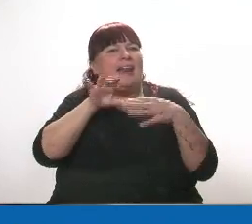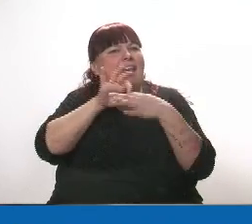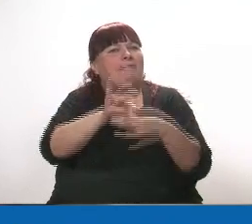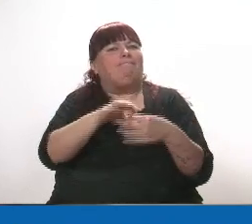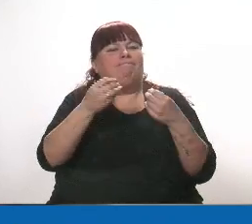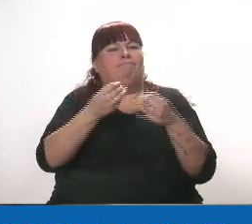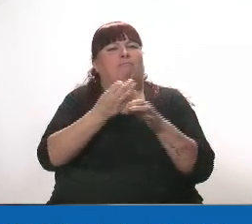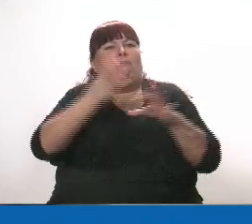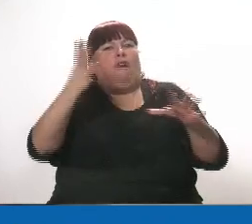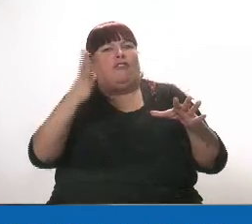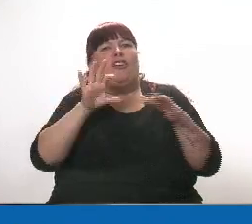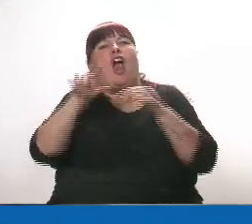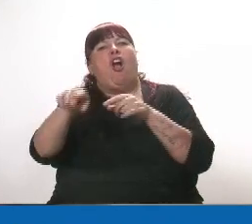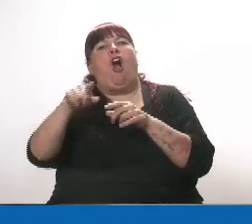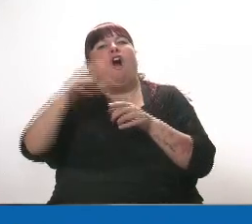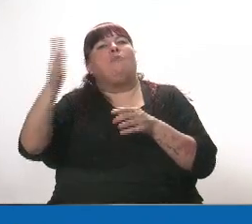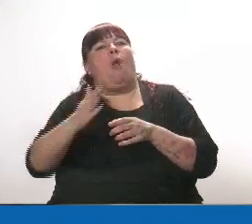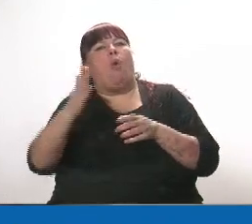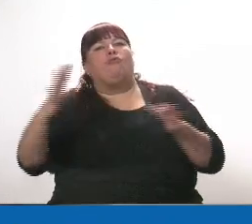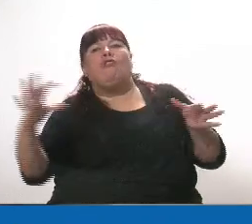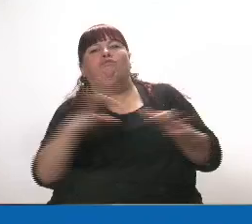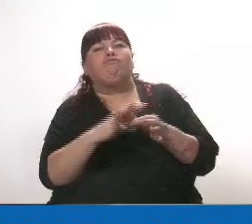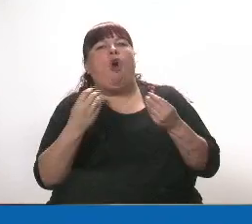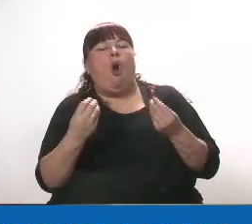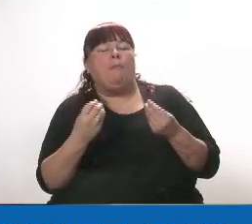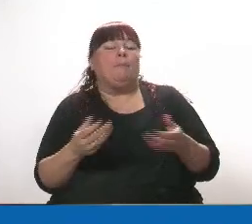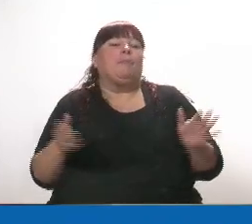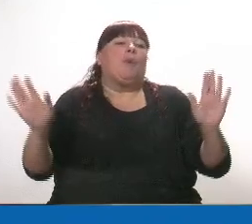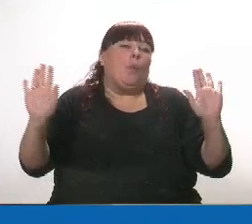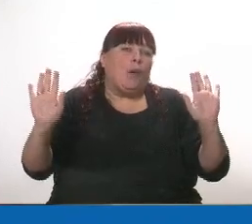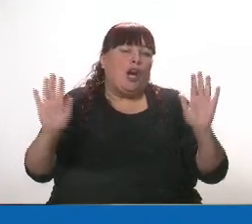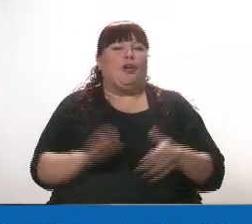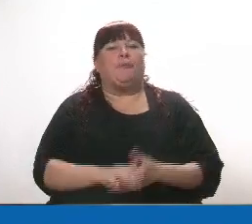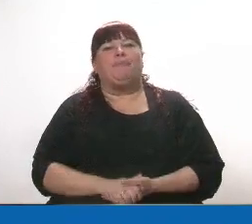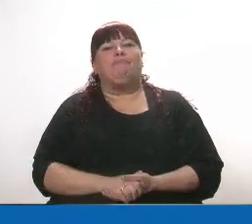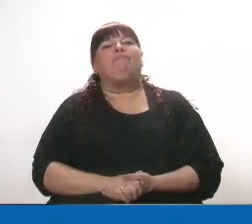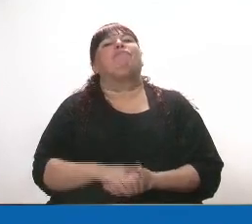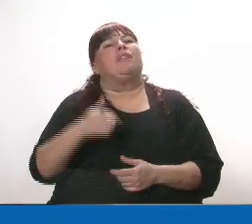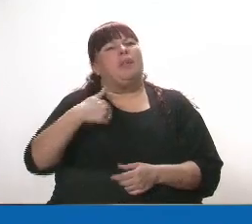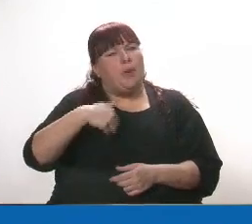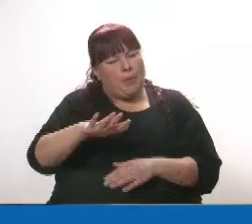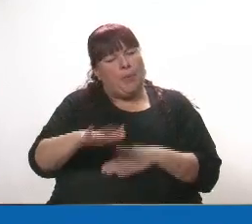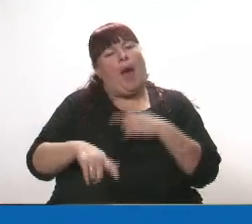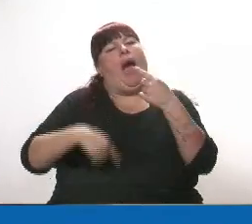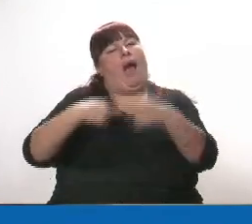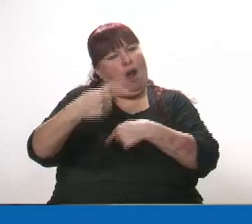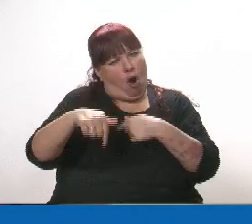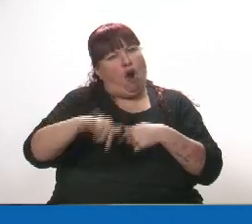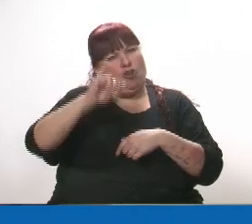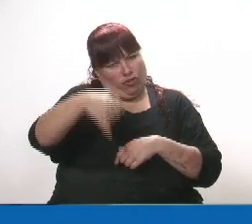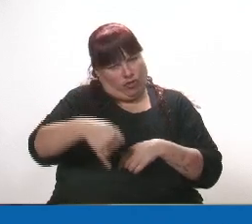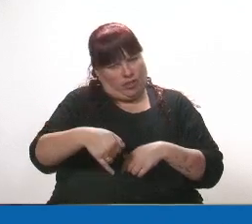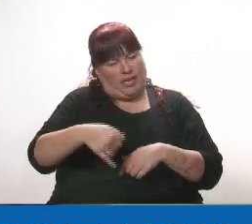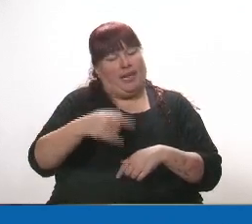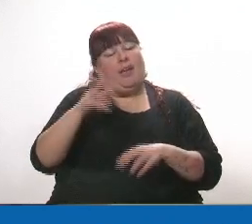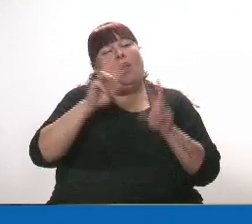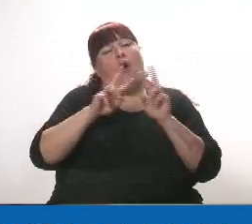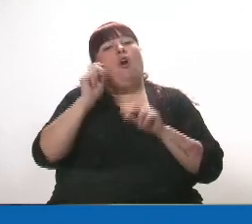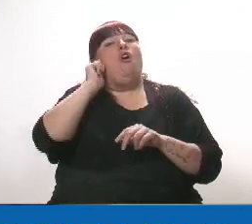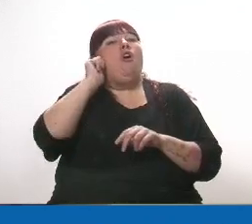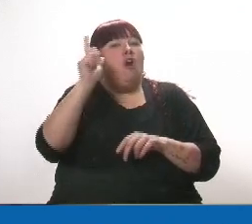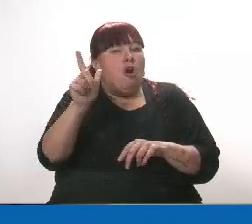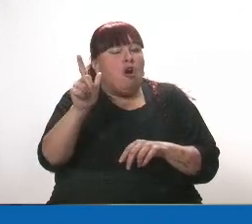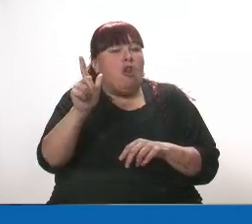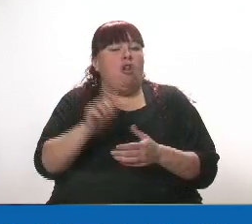profesiones con los sectores productivos Pero bueno vamos a dar un paso adelante hoy y vamos a